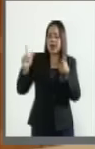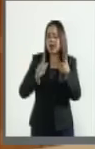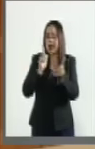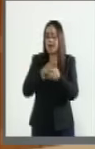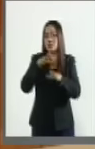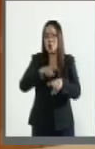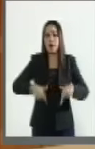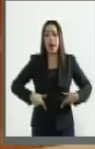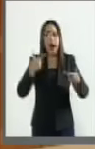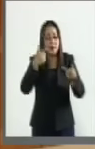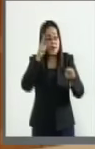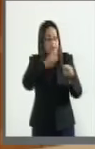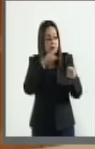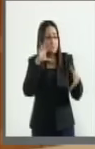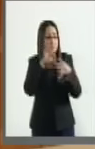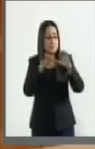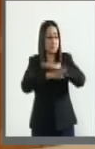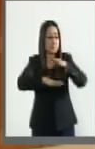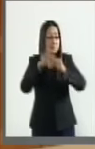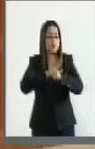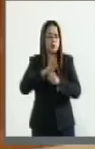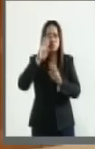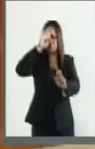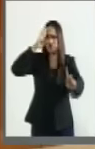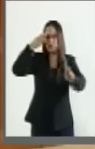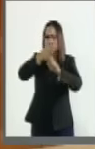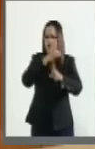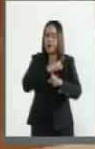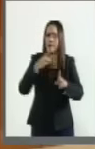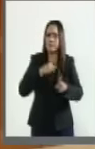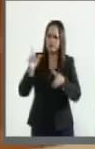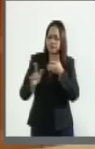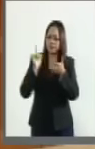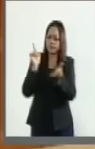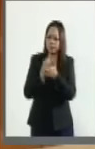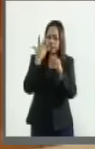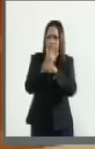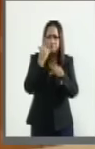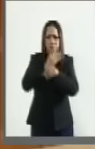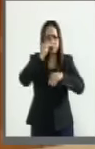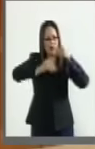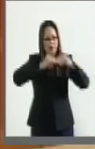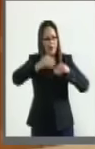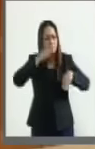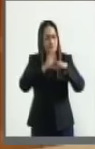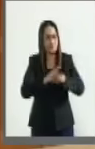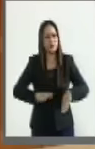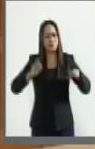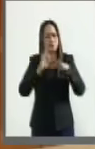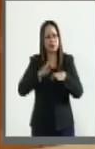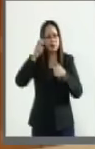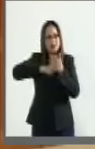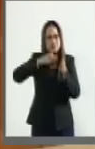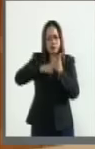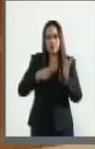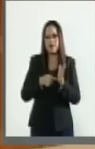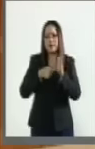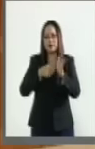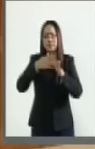Explosivos se sustentan principalmente en el propósito de consolidar un marco legal que propicie una defensa más enérgica de la seguridad